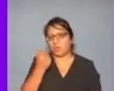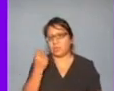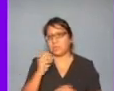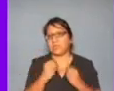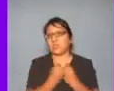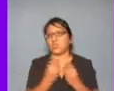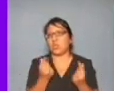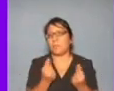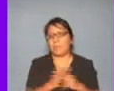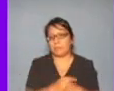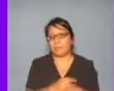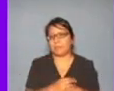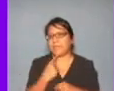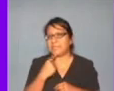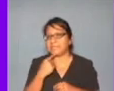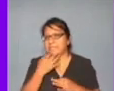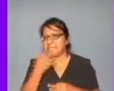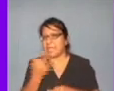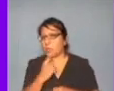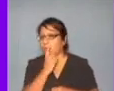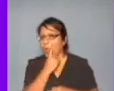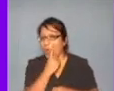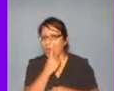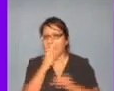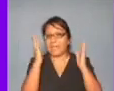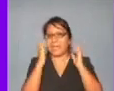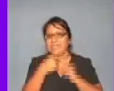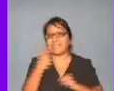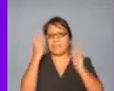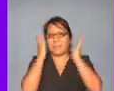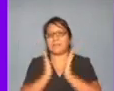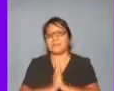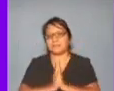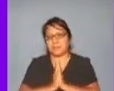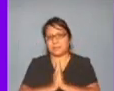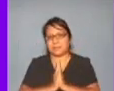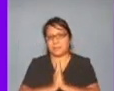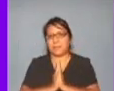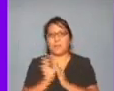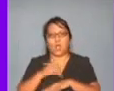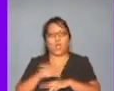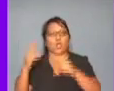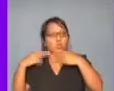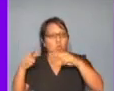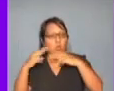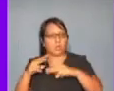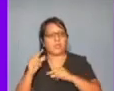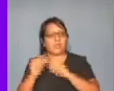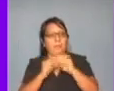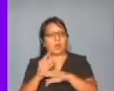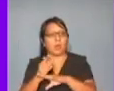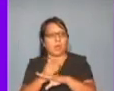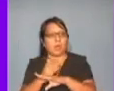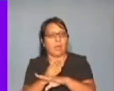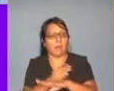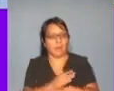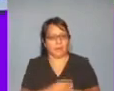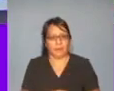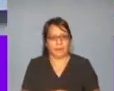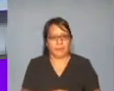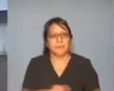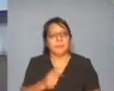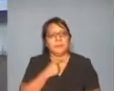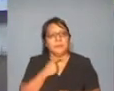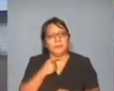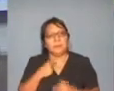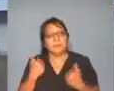y seguramente ya están pensando en Semana Santa, porque la actividad turística se va adelantando todo el tiempo justamente para